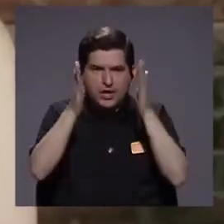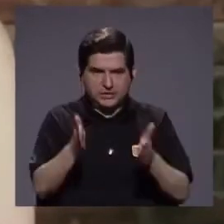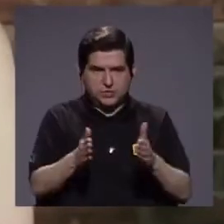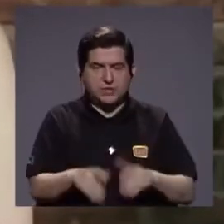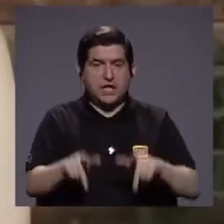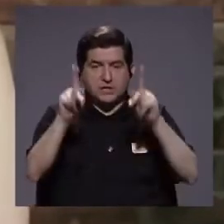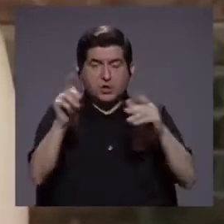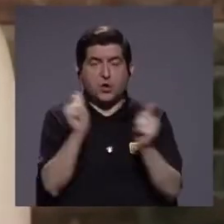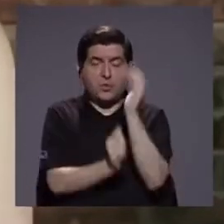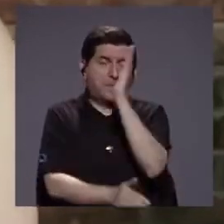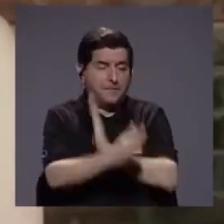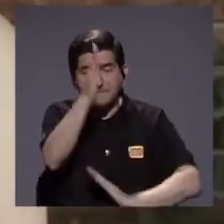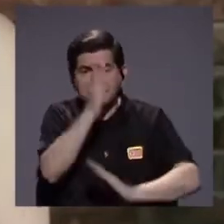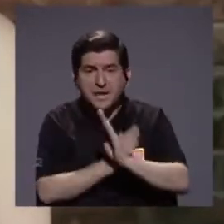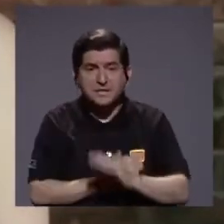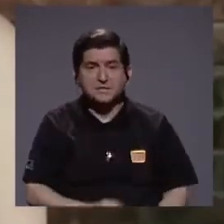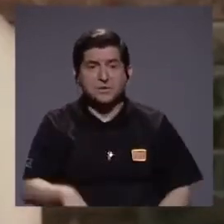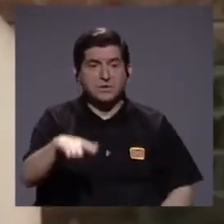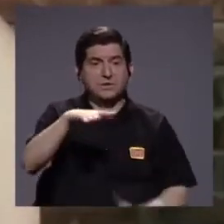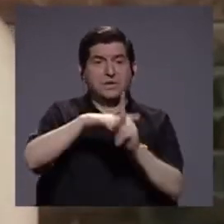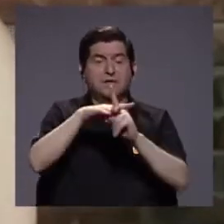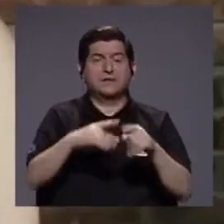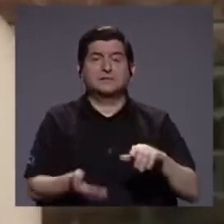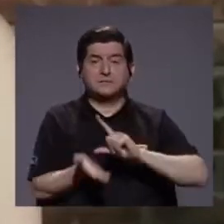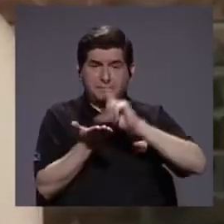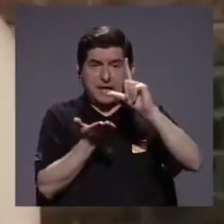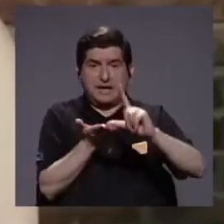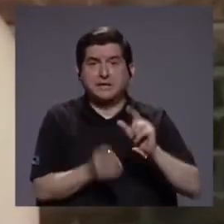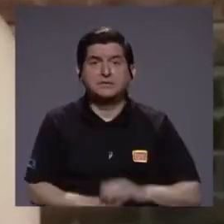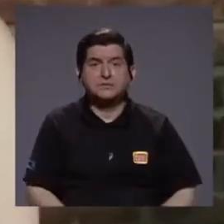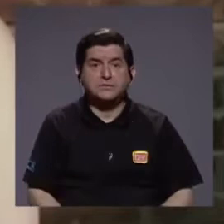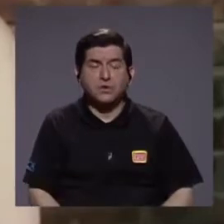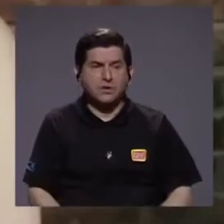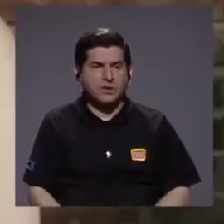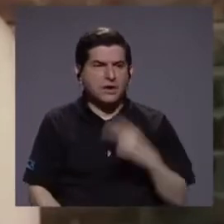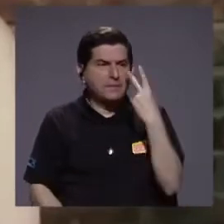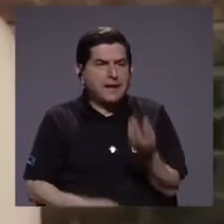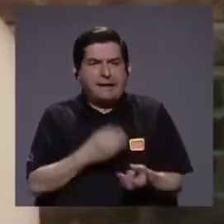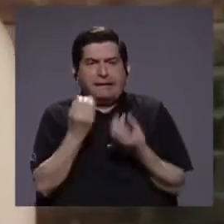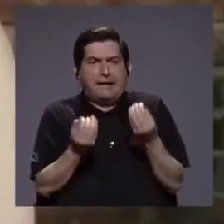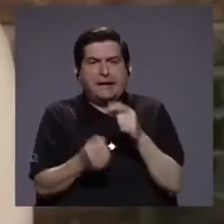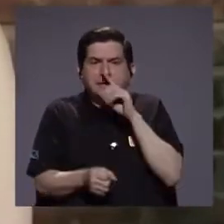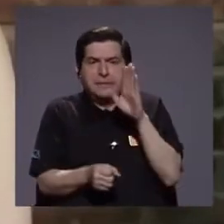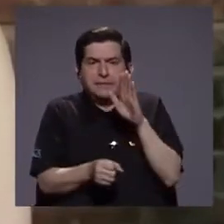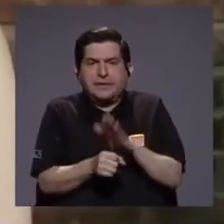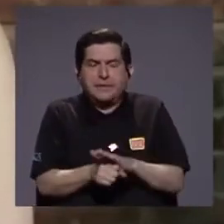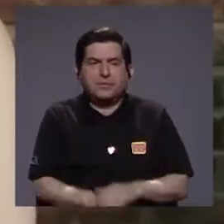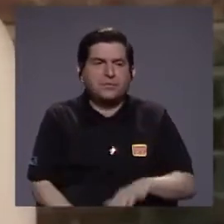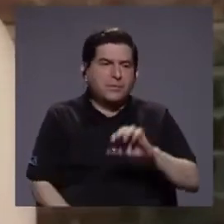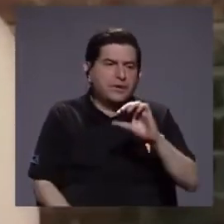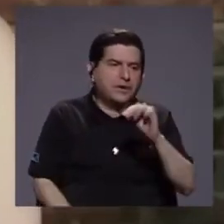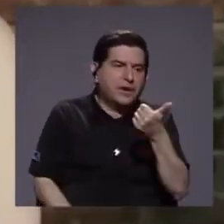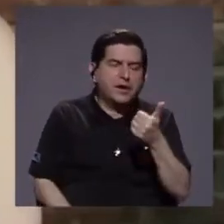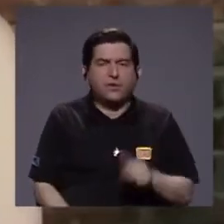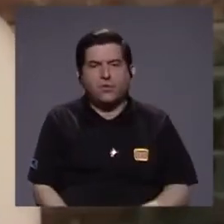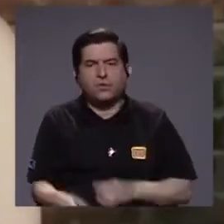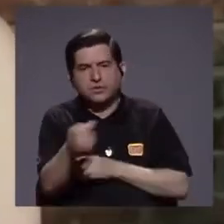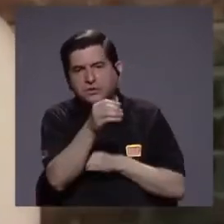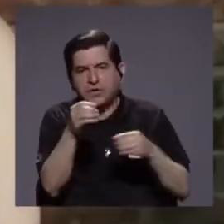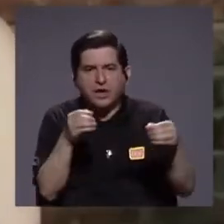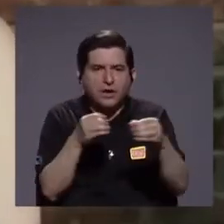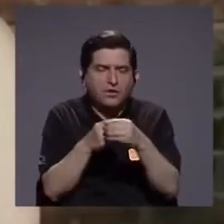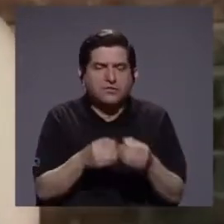las personas con discapacidad llegan a recibir sus lecciones, ya tienen que ver cómo se ajustan por otra oficina, como la oficina